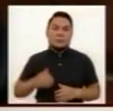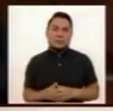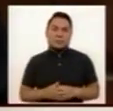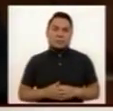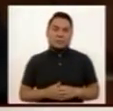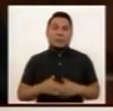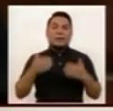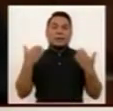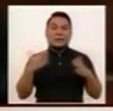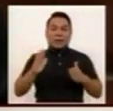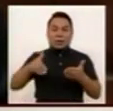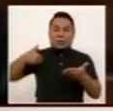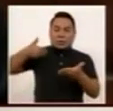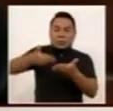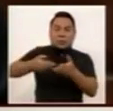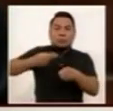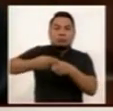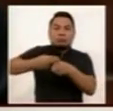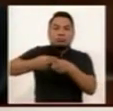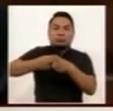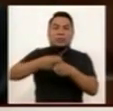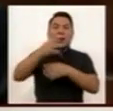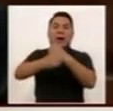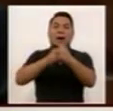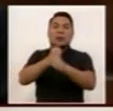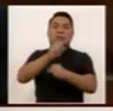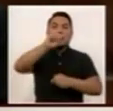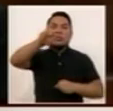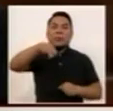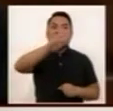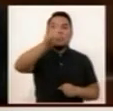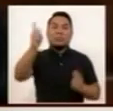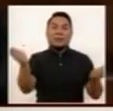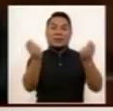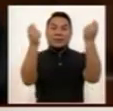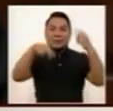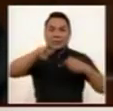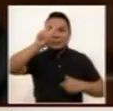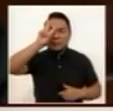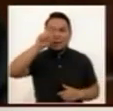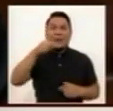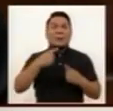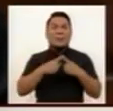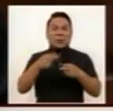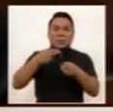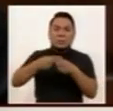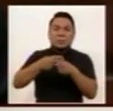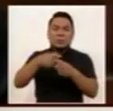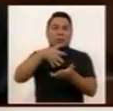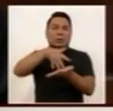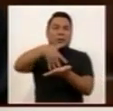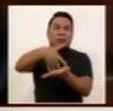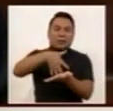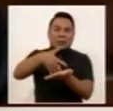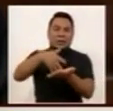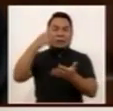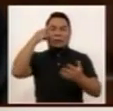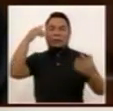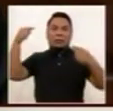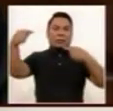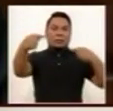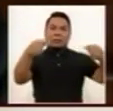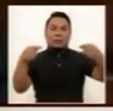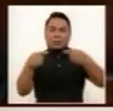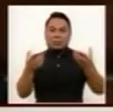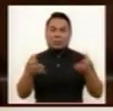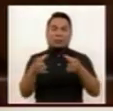Estamos llegando al bicentenario de nuestra patria en una situación de inestabilidad y zozobra institucional